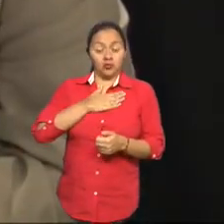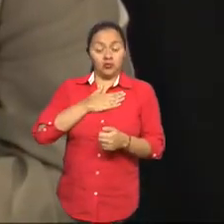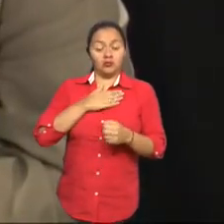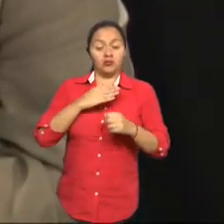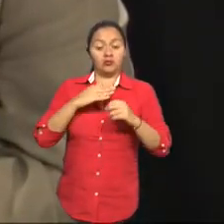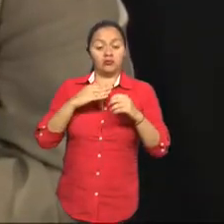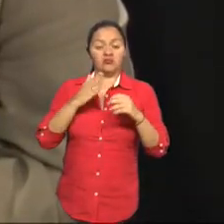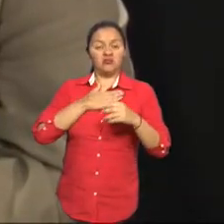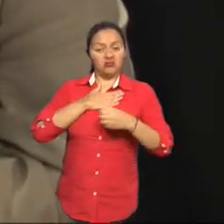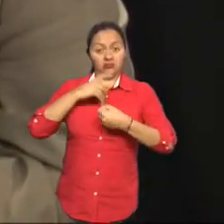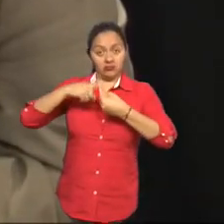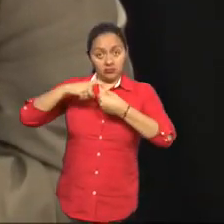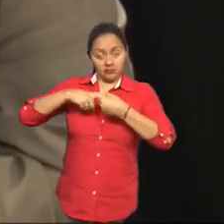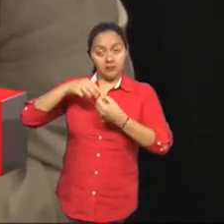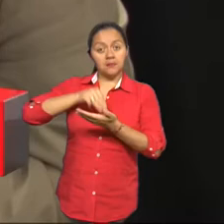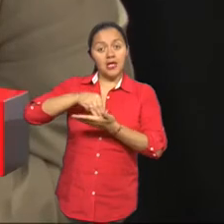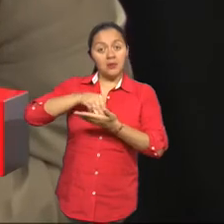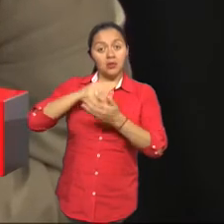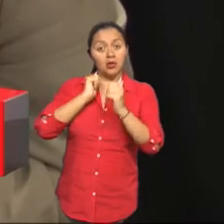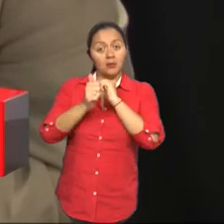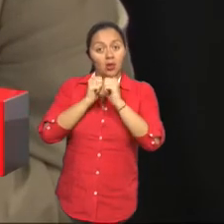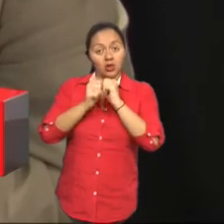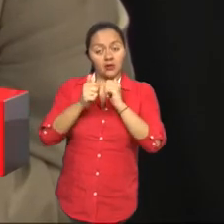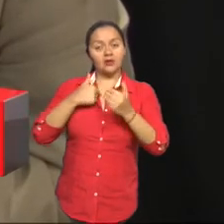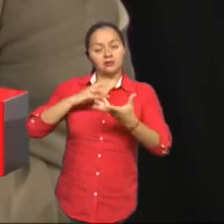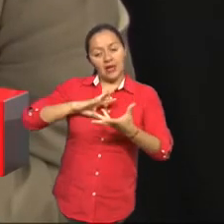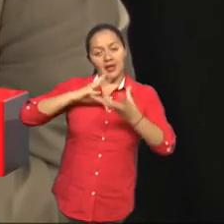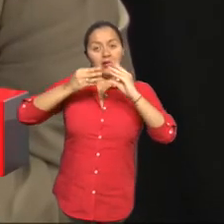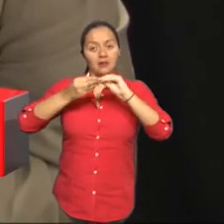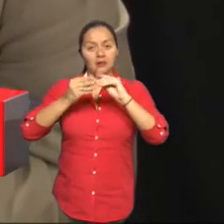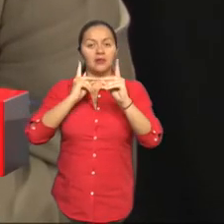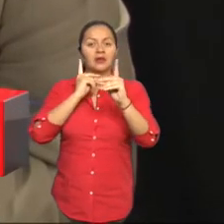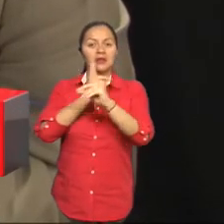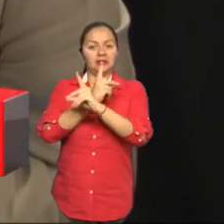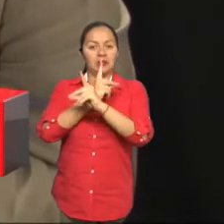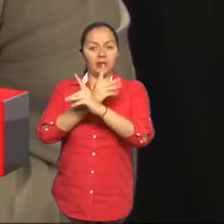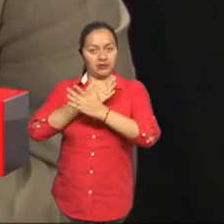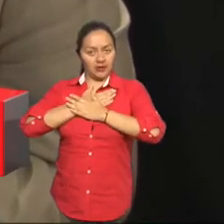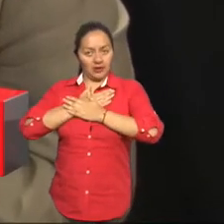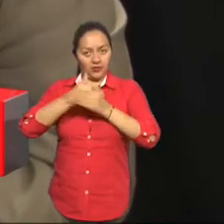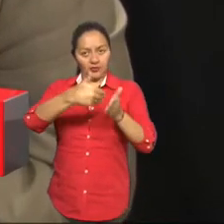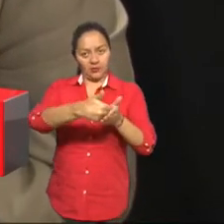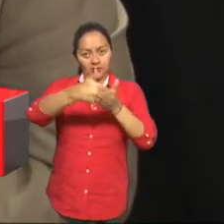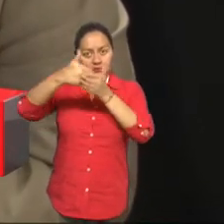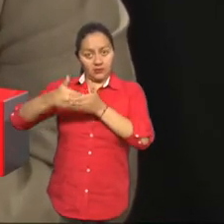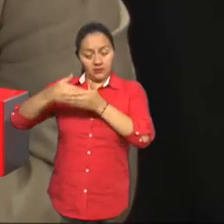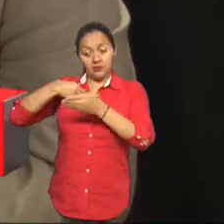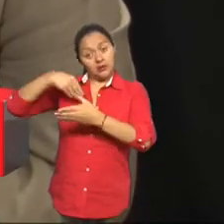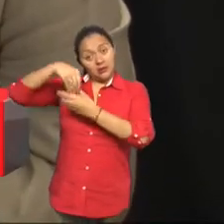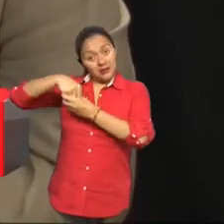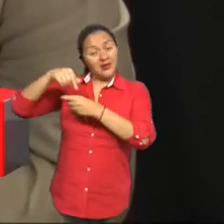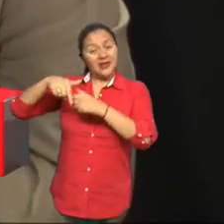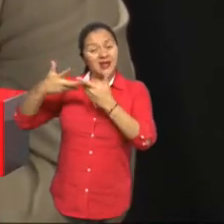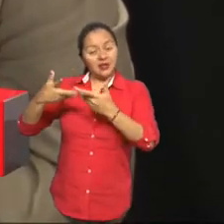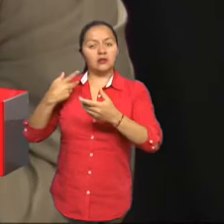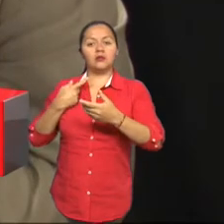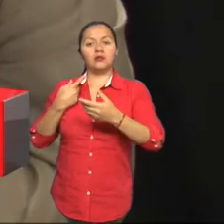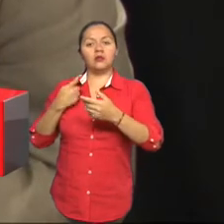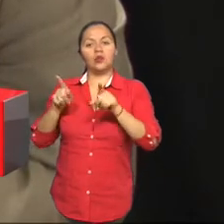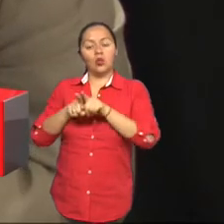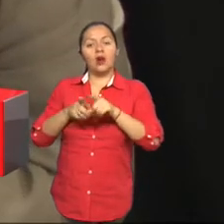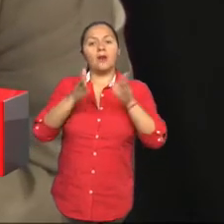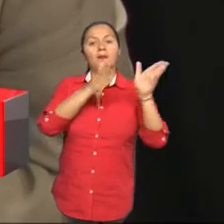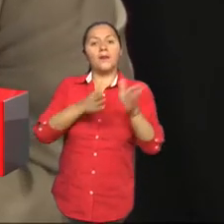deportivos que velamos por el deporte adaptado para personas con discapacidad, estamos y formamos parte de lo que es el